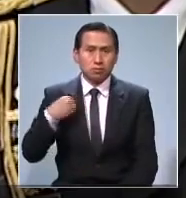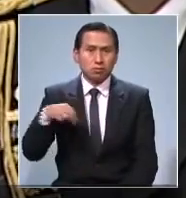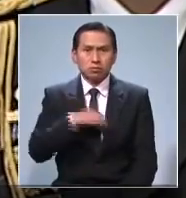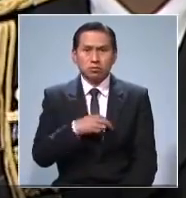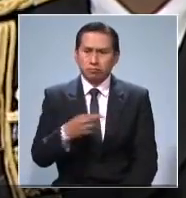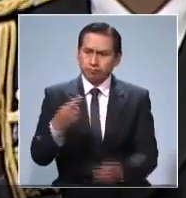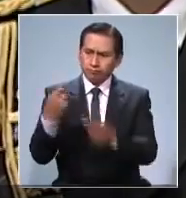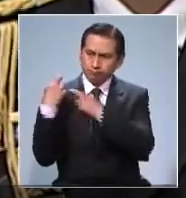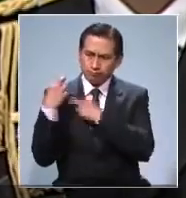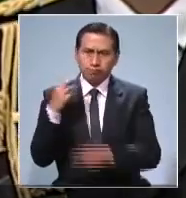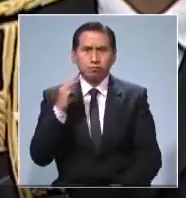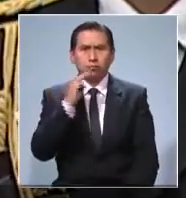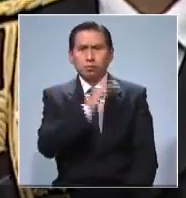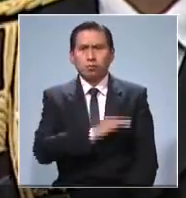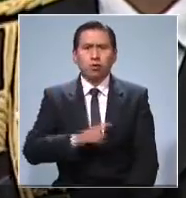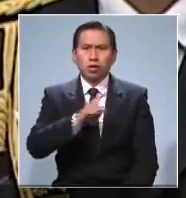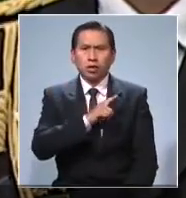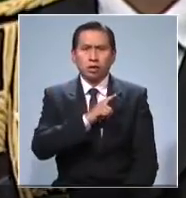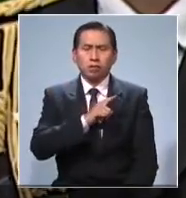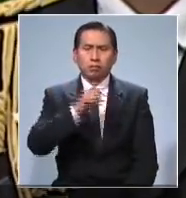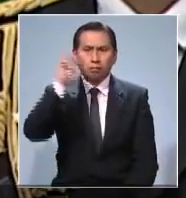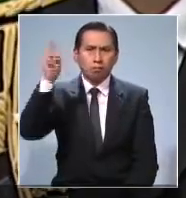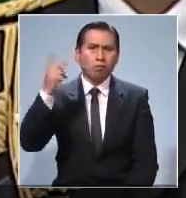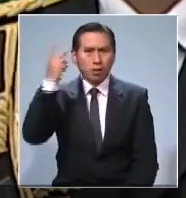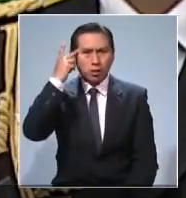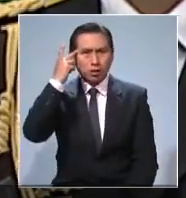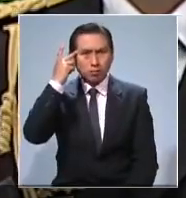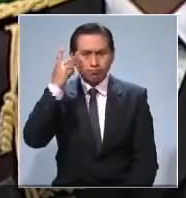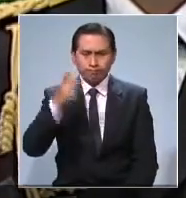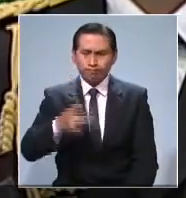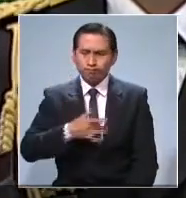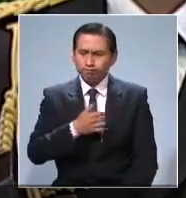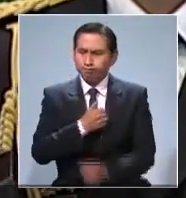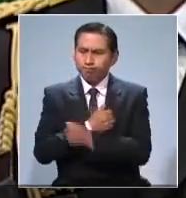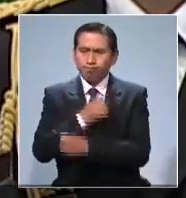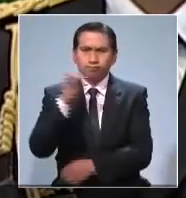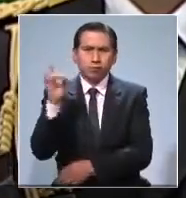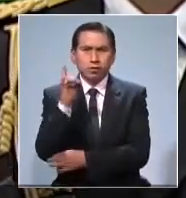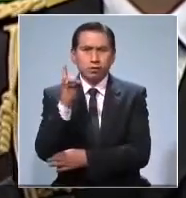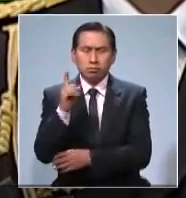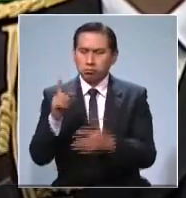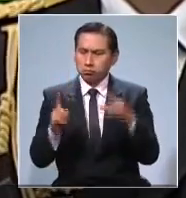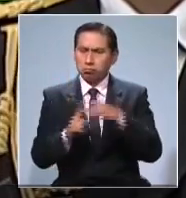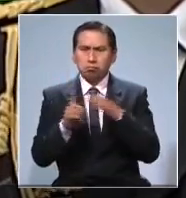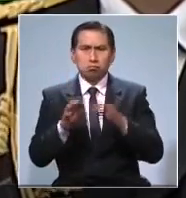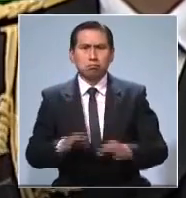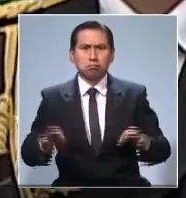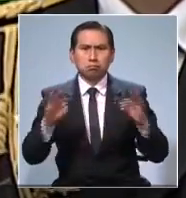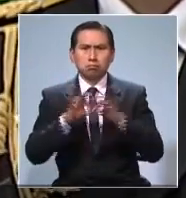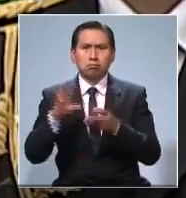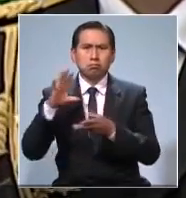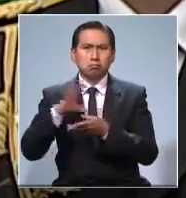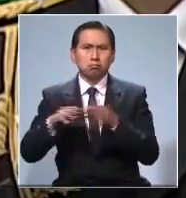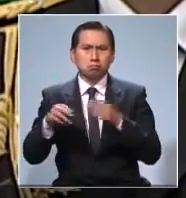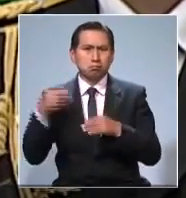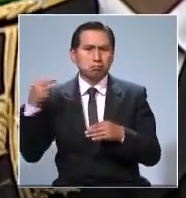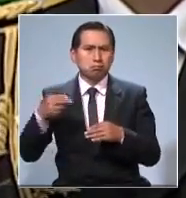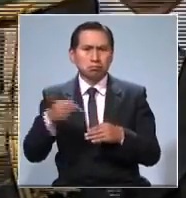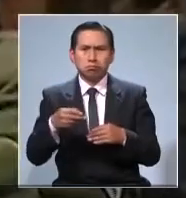moral, política, patriótica e histórica de poner en